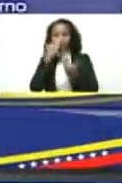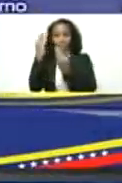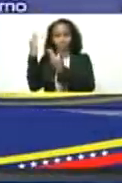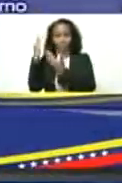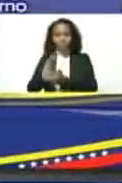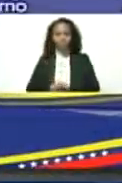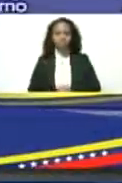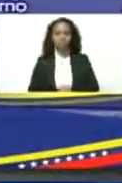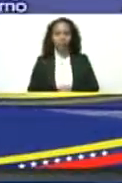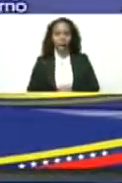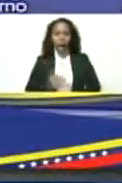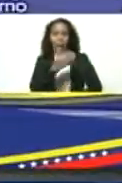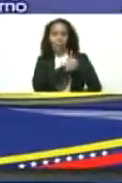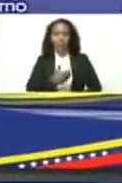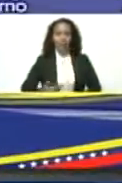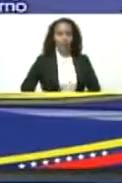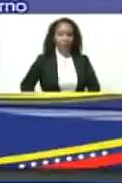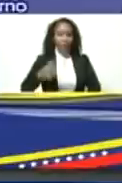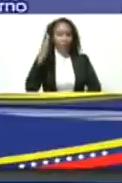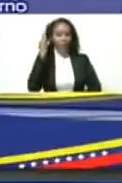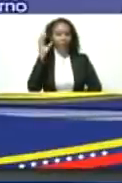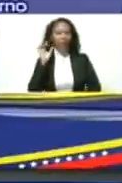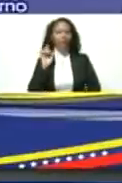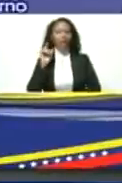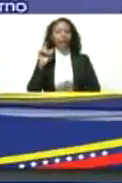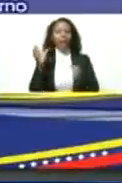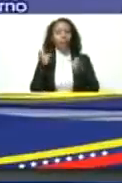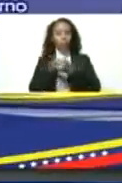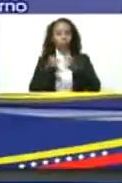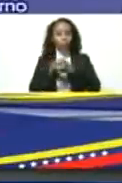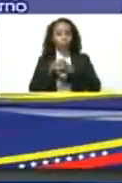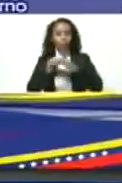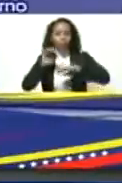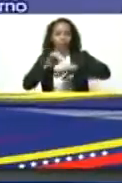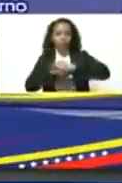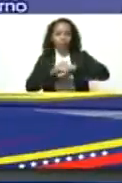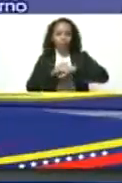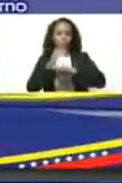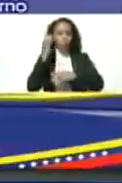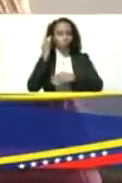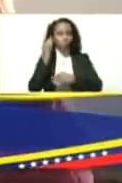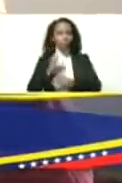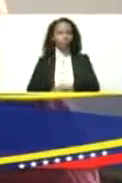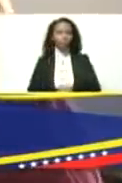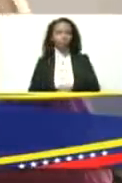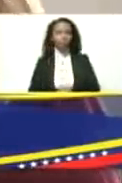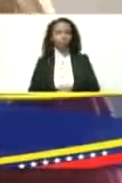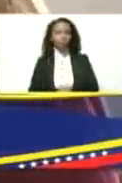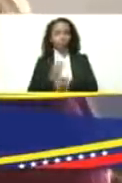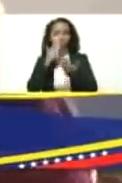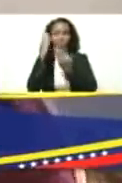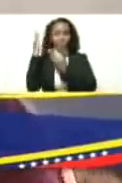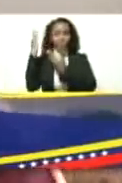La presidenta de la Cámara Venezolana del Calzado, María Yanni Costa.